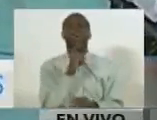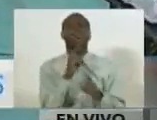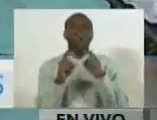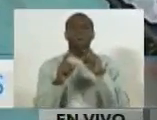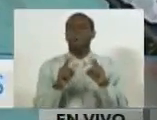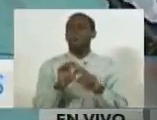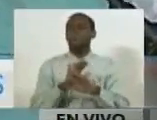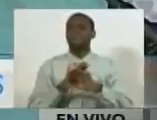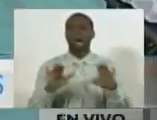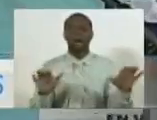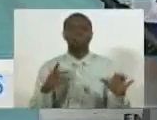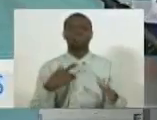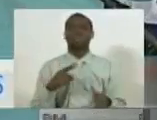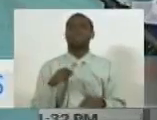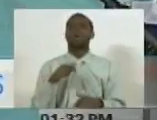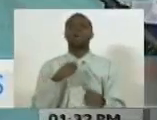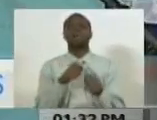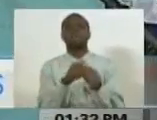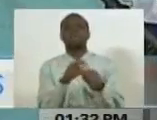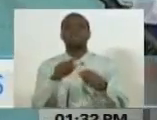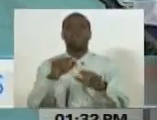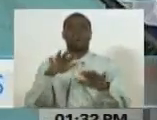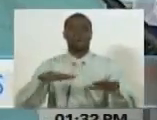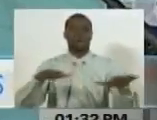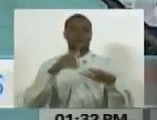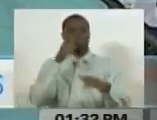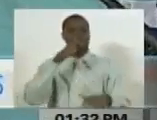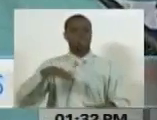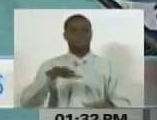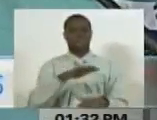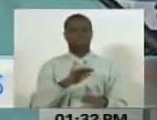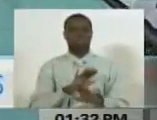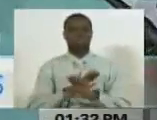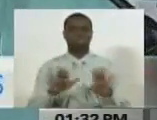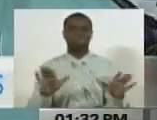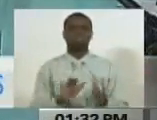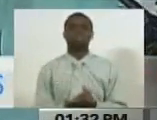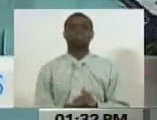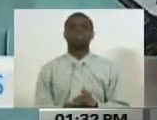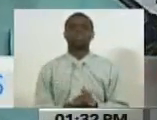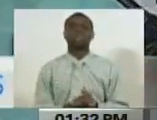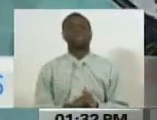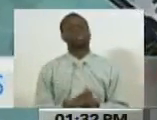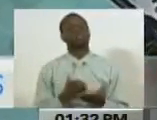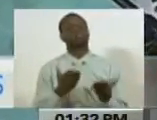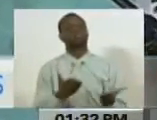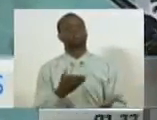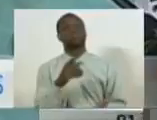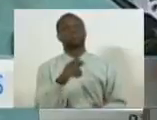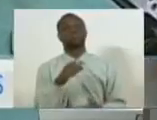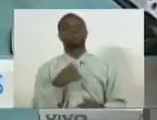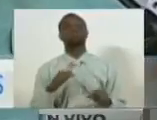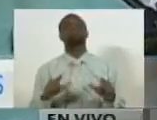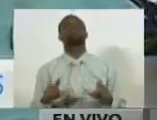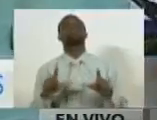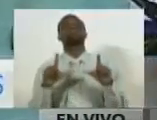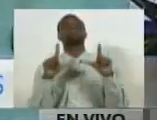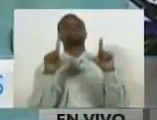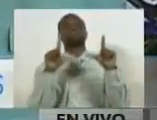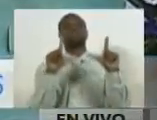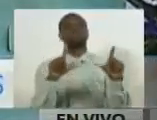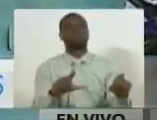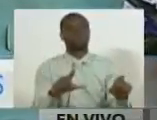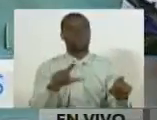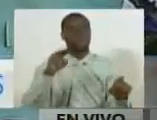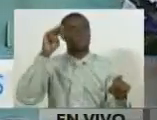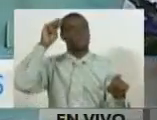de persecución del fascismo contra el pueblo. Gisela, me da mucha alegría entregarte tu título de